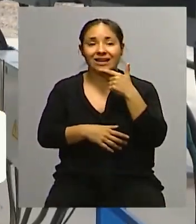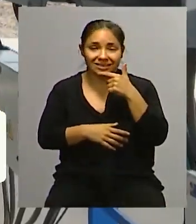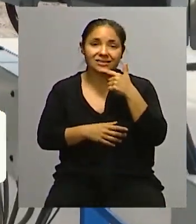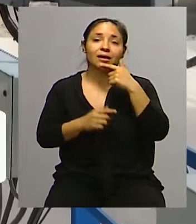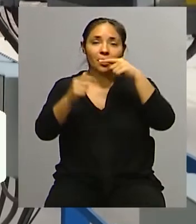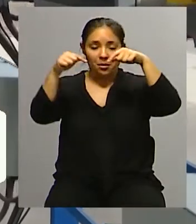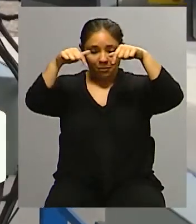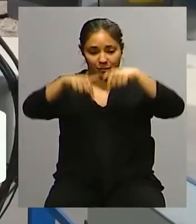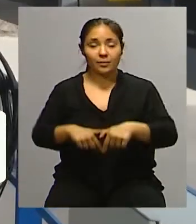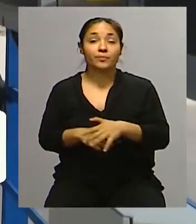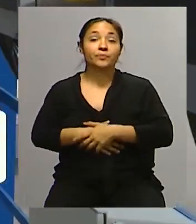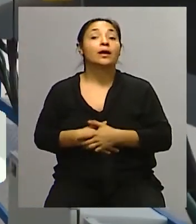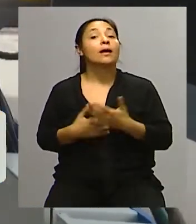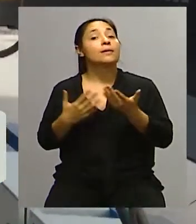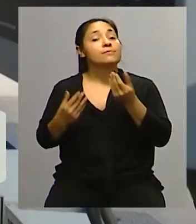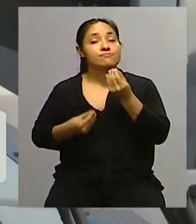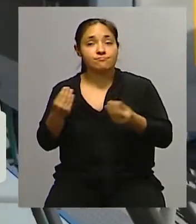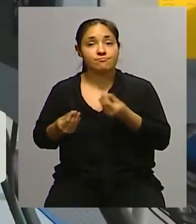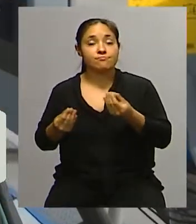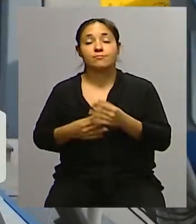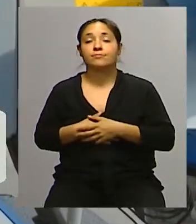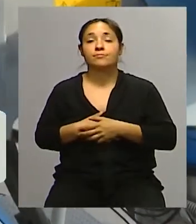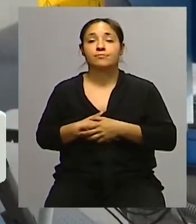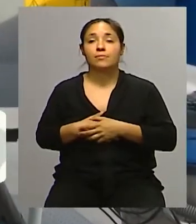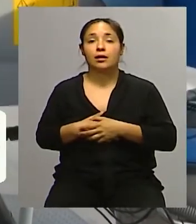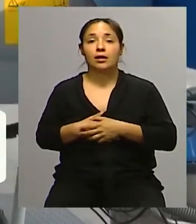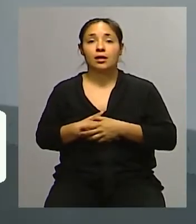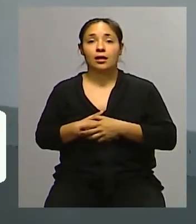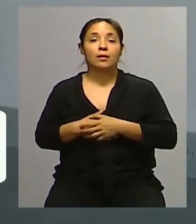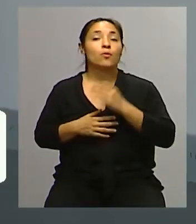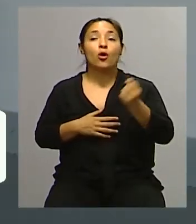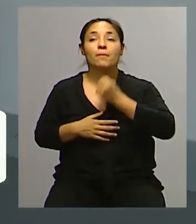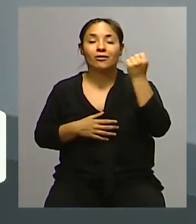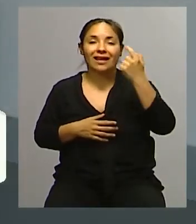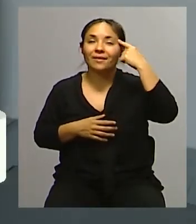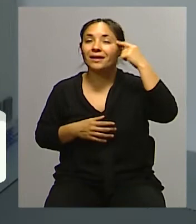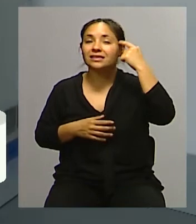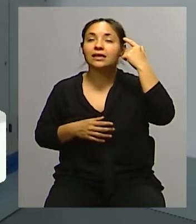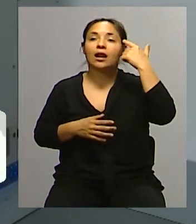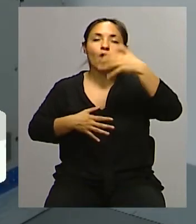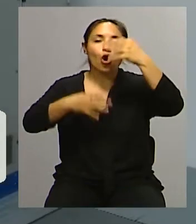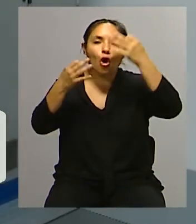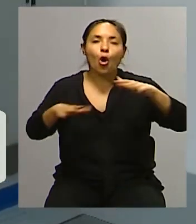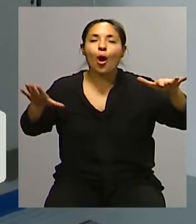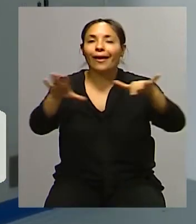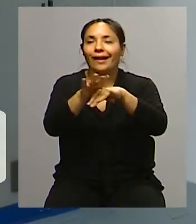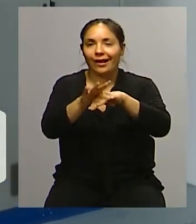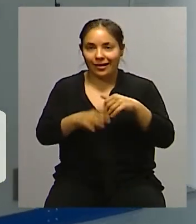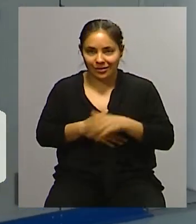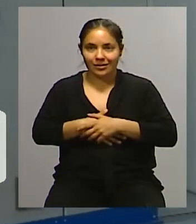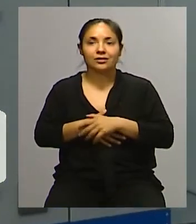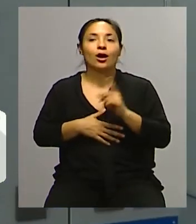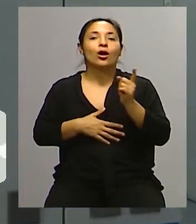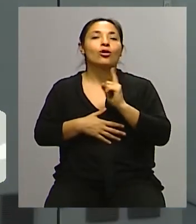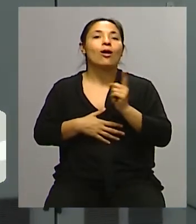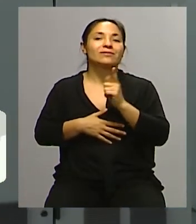invernadero, pero lo interesante es siempre repensar esto, es que tenemos que ser coherentes, porque también las soluciones no están dadas por las energías